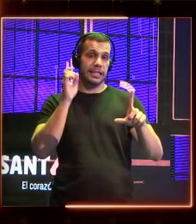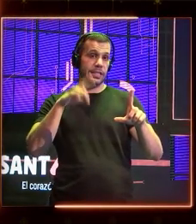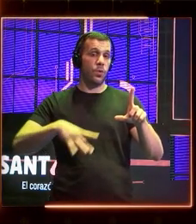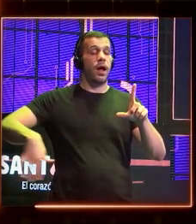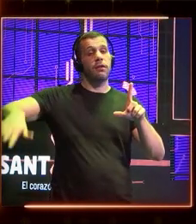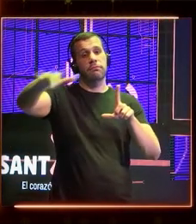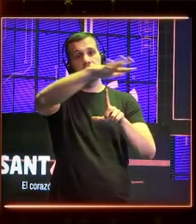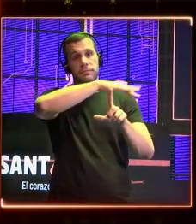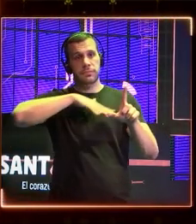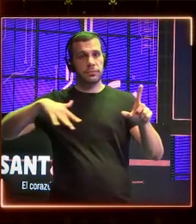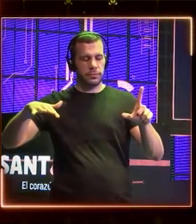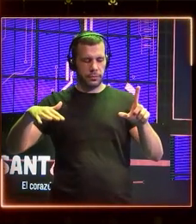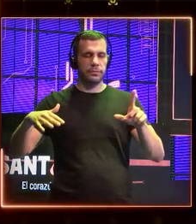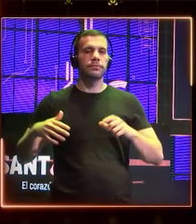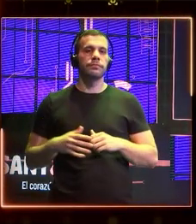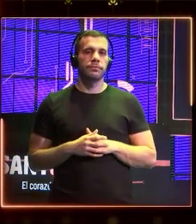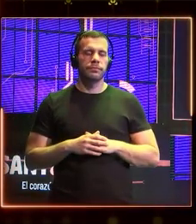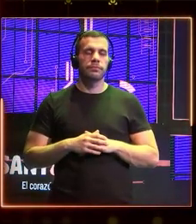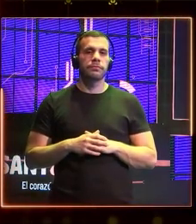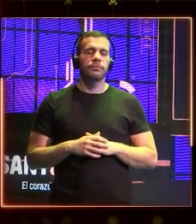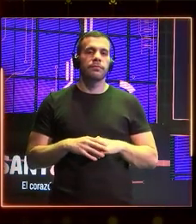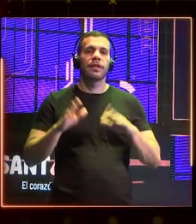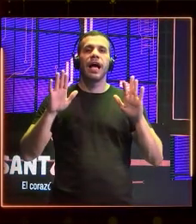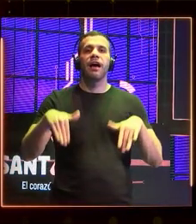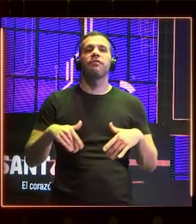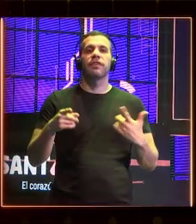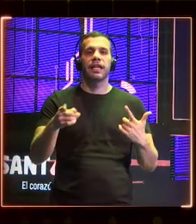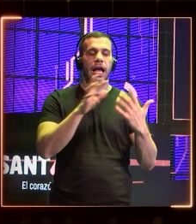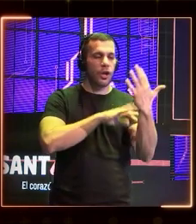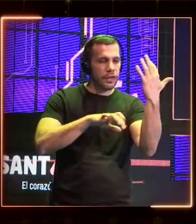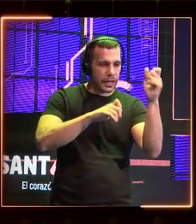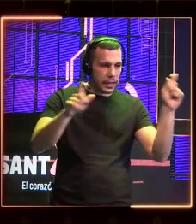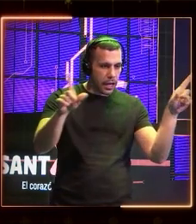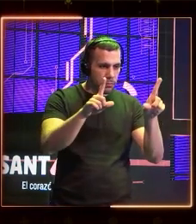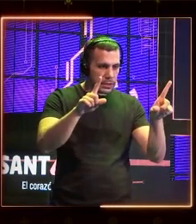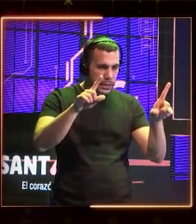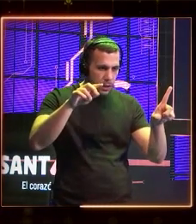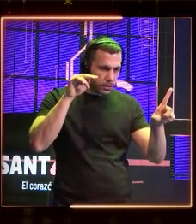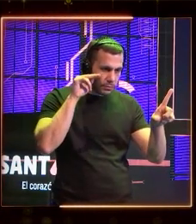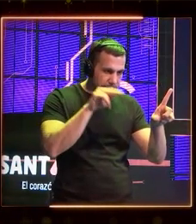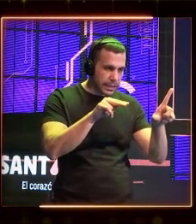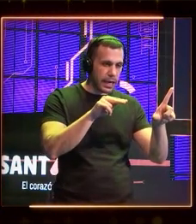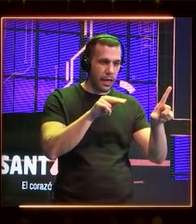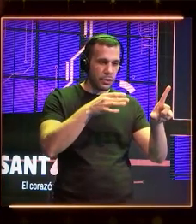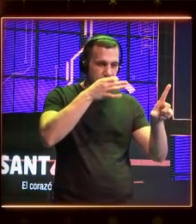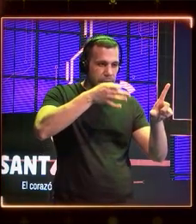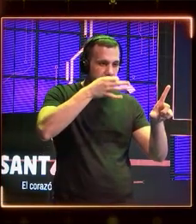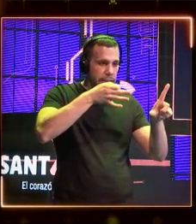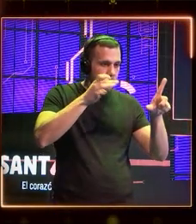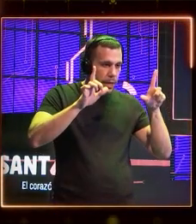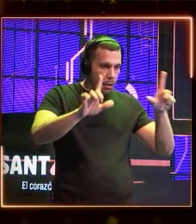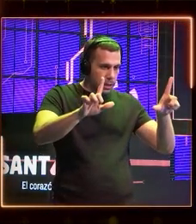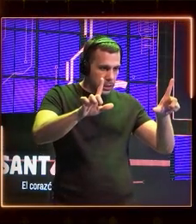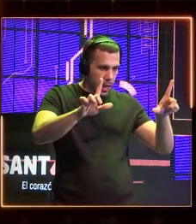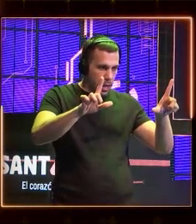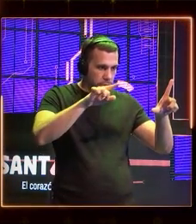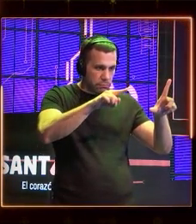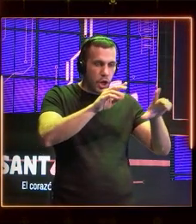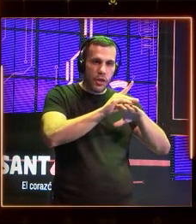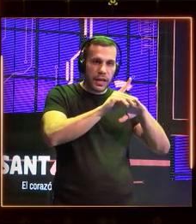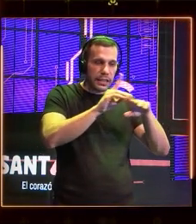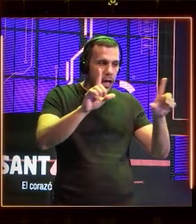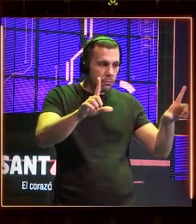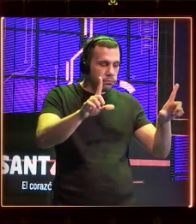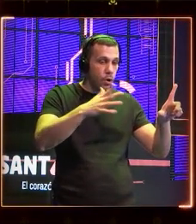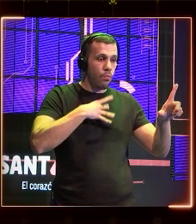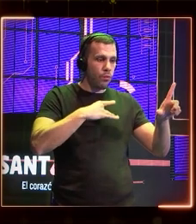el mundo digital aislado de nuestra realidad y centrado en una pantalla pequeña desde siempre puede ser así puede ser así o